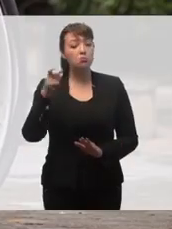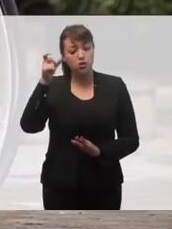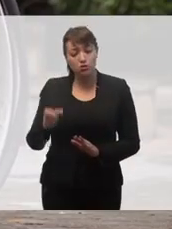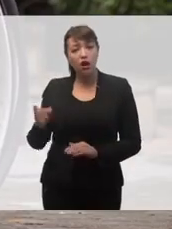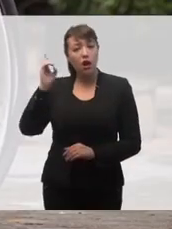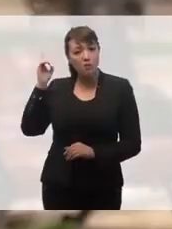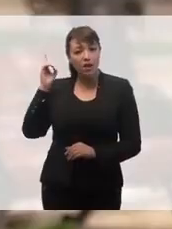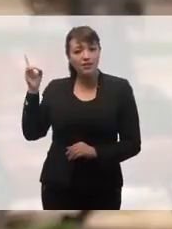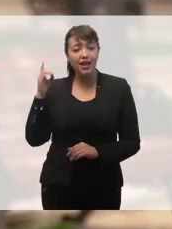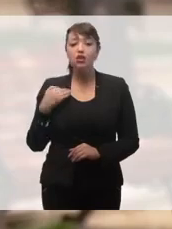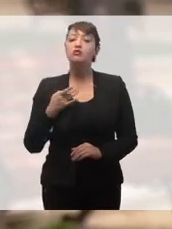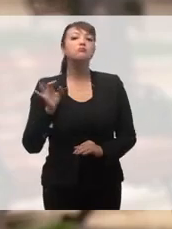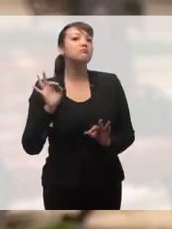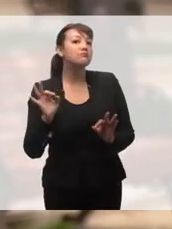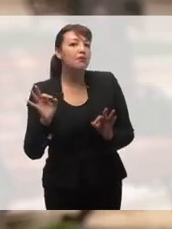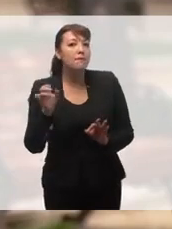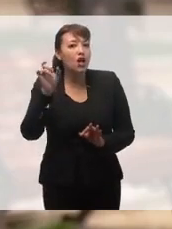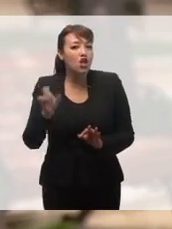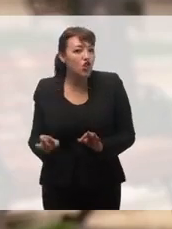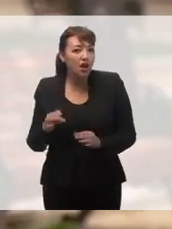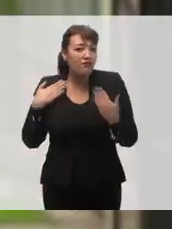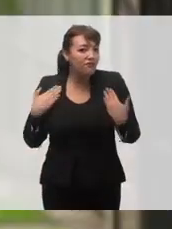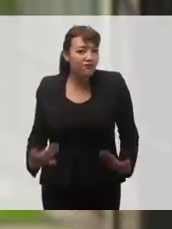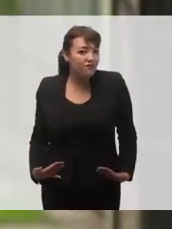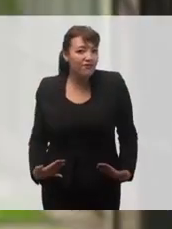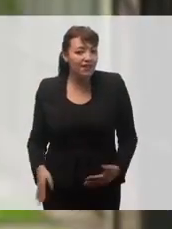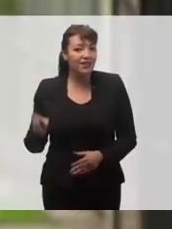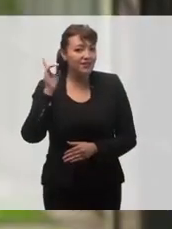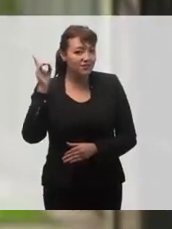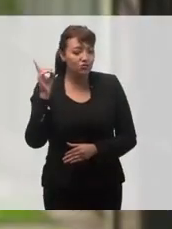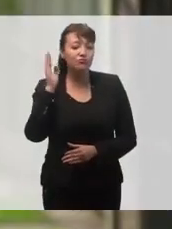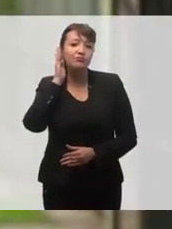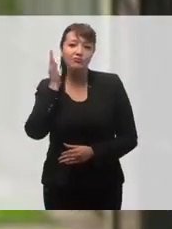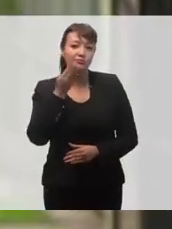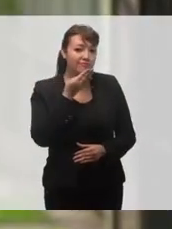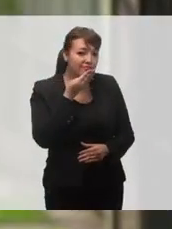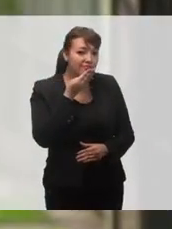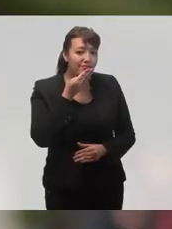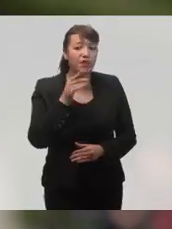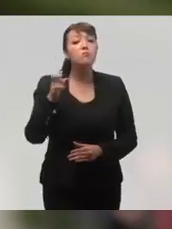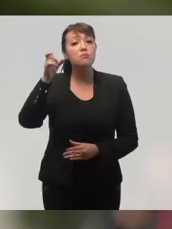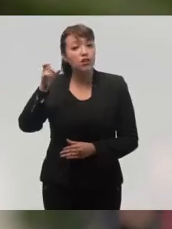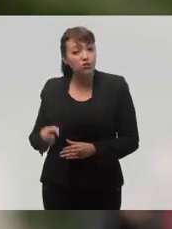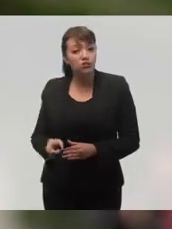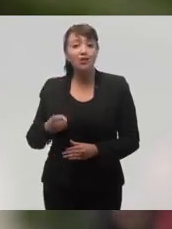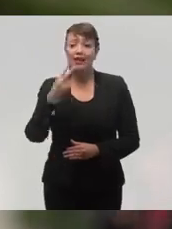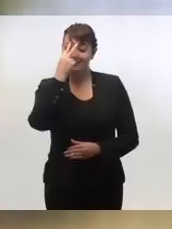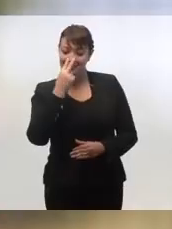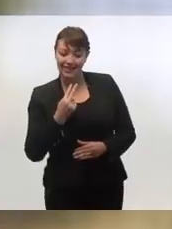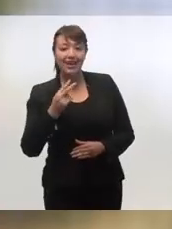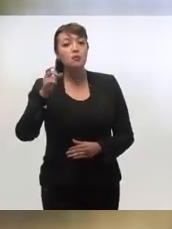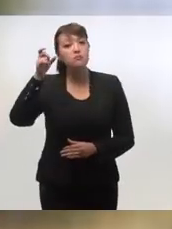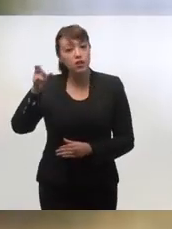persona con discapacidad? Simplemente soy una persona con discapacidad física. Sí, soy una persona sorda. Yo soy una persona